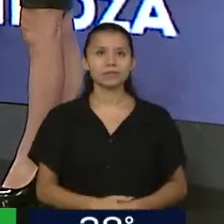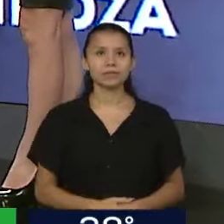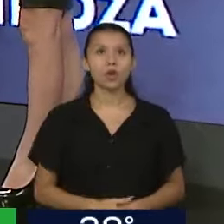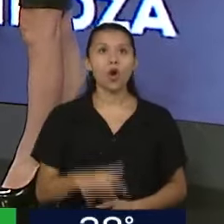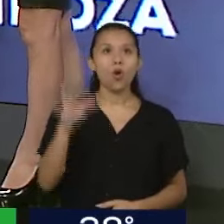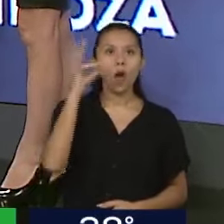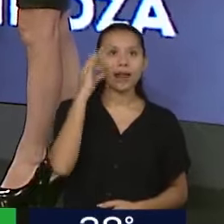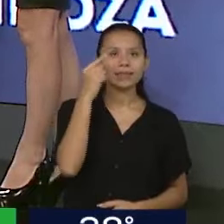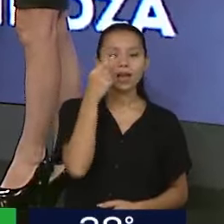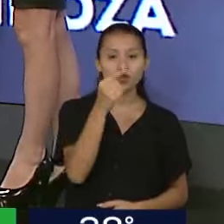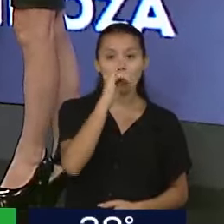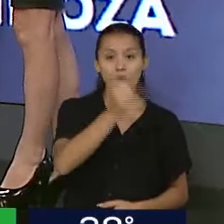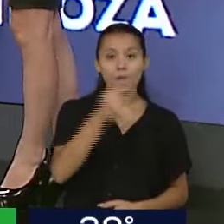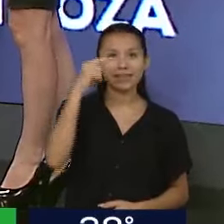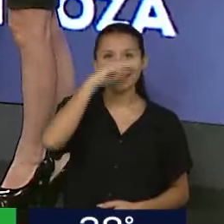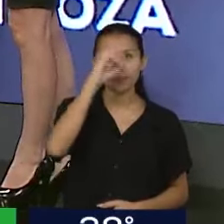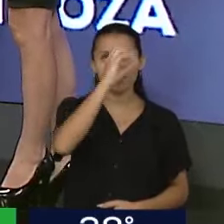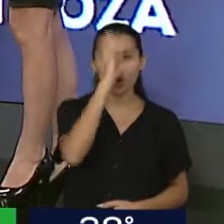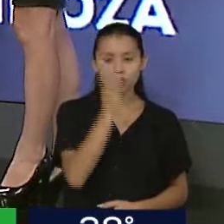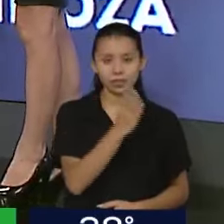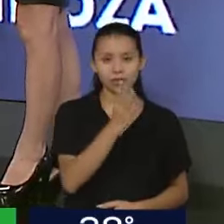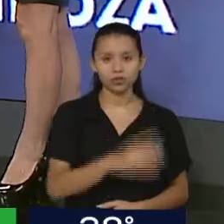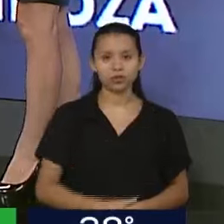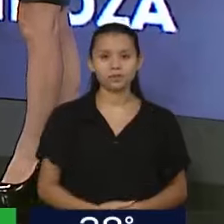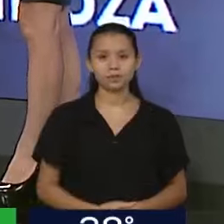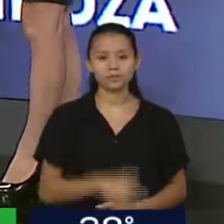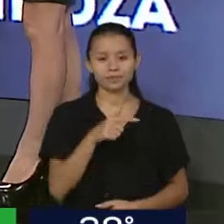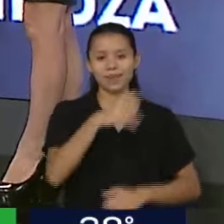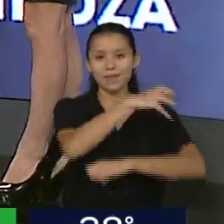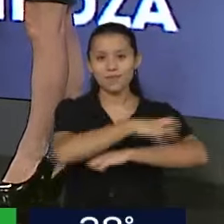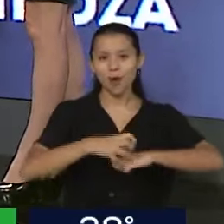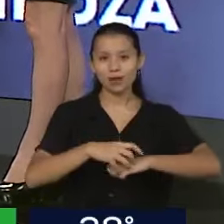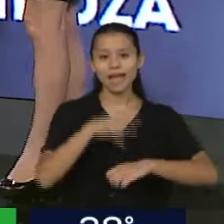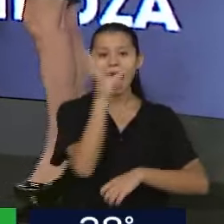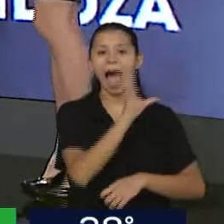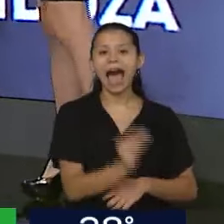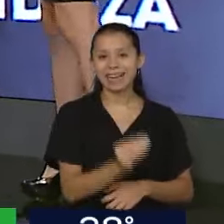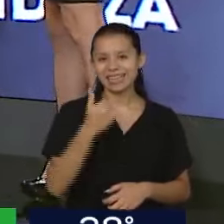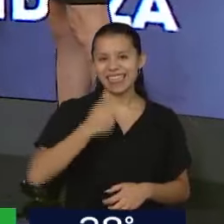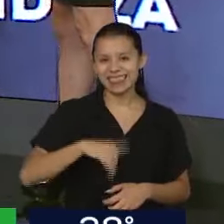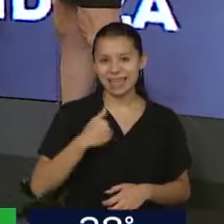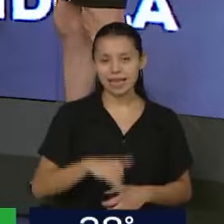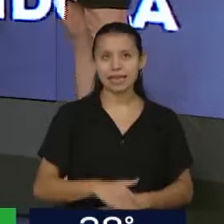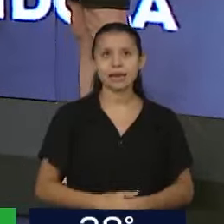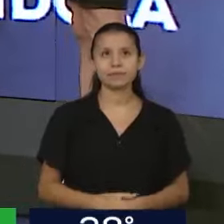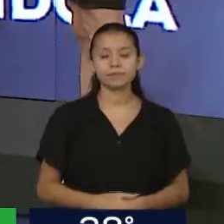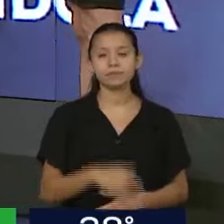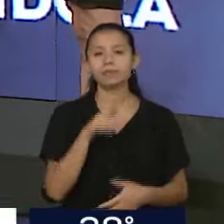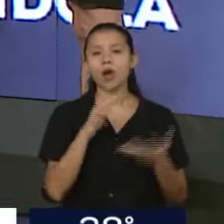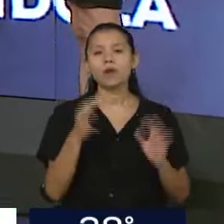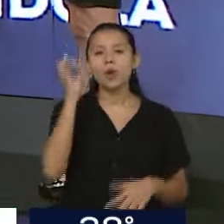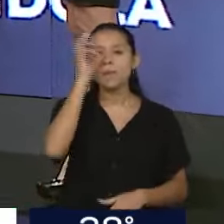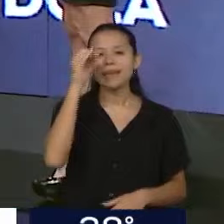41,7% es la cantidad de personas pobres en la Argentina, esto es casi 20 millones de personas, en